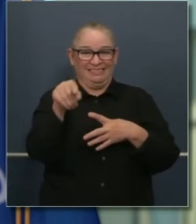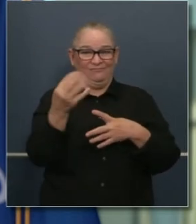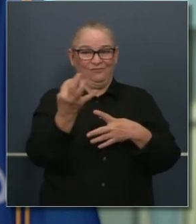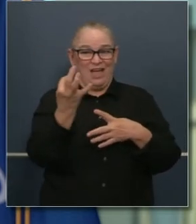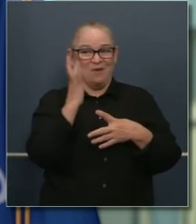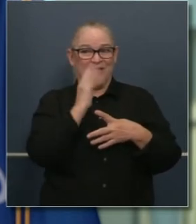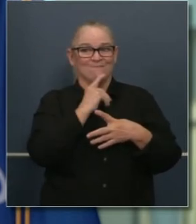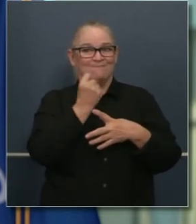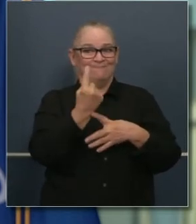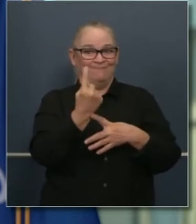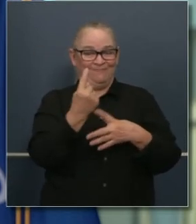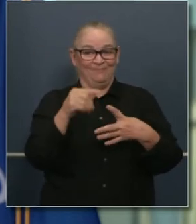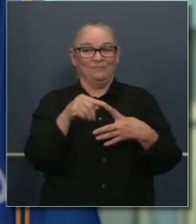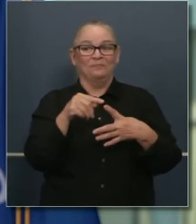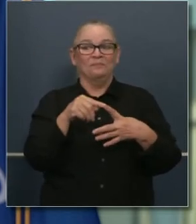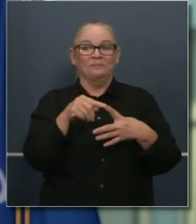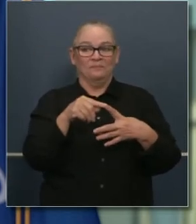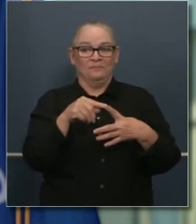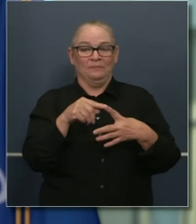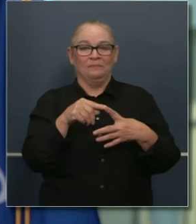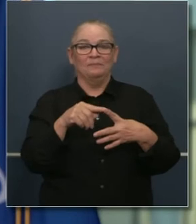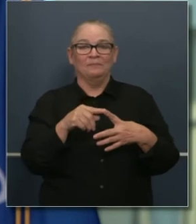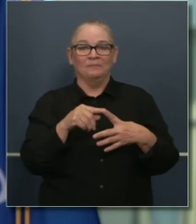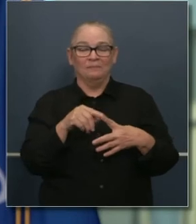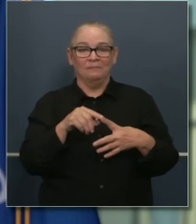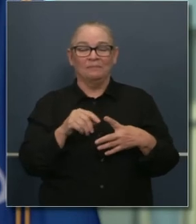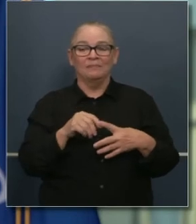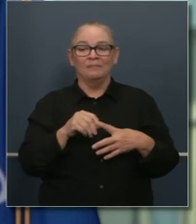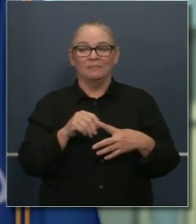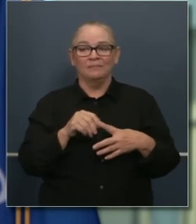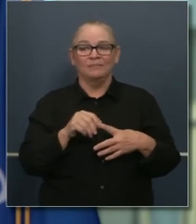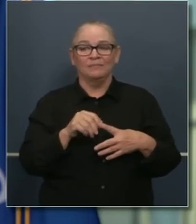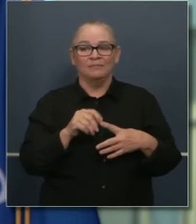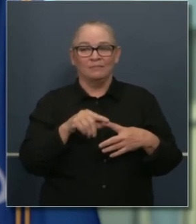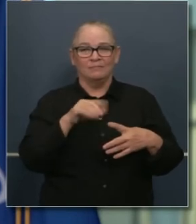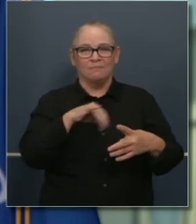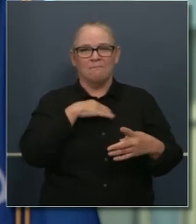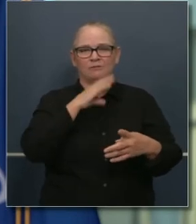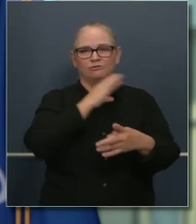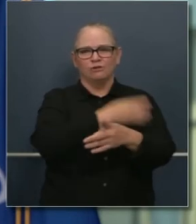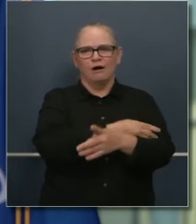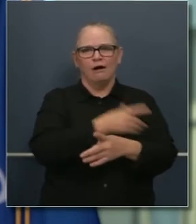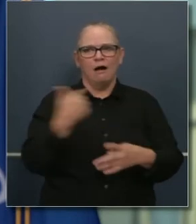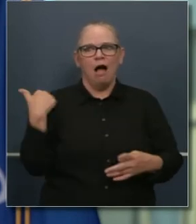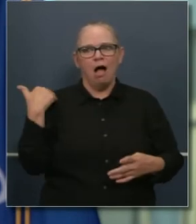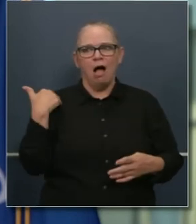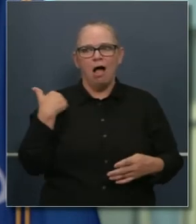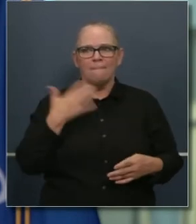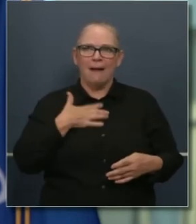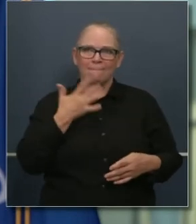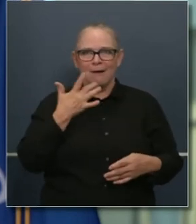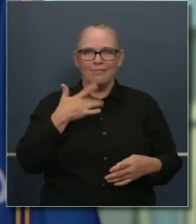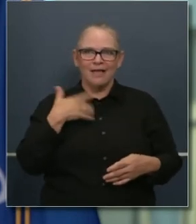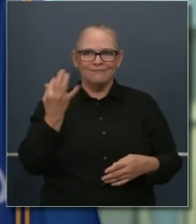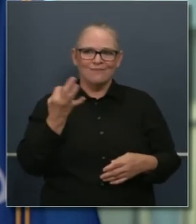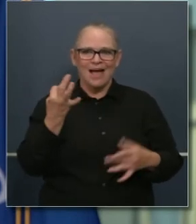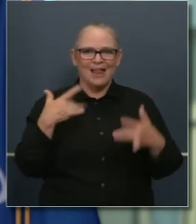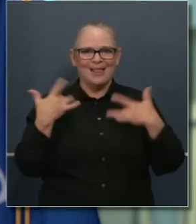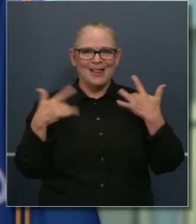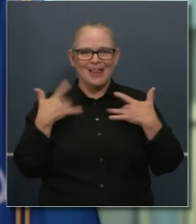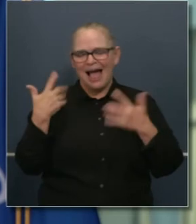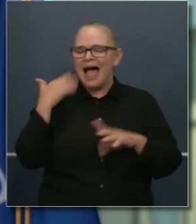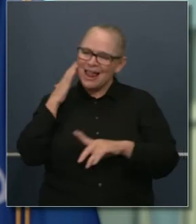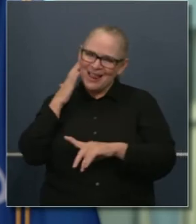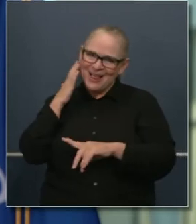feliz cumpleaños montan a mi hija ella me lo recordó por seis meses que ya es casi su cumpleaños y ahora casi literalmente su